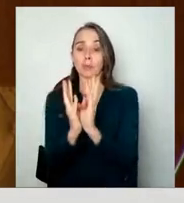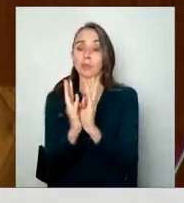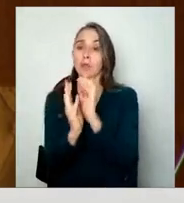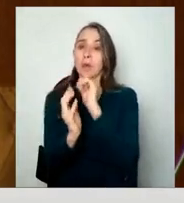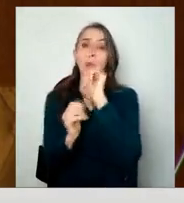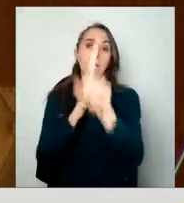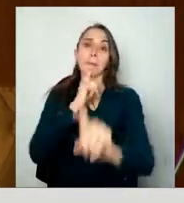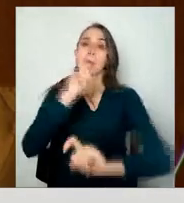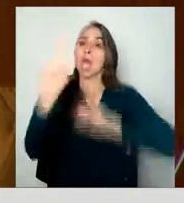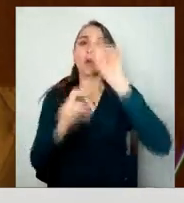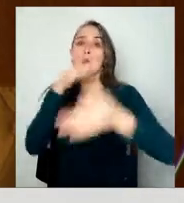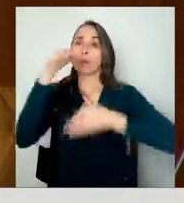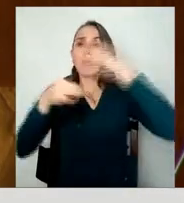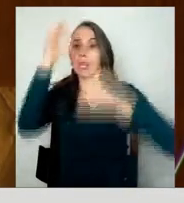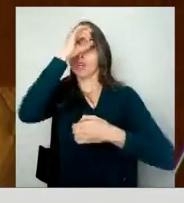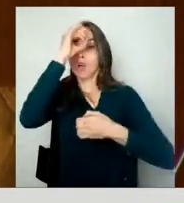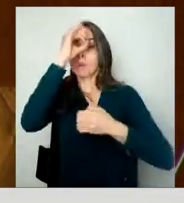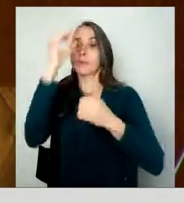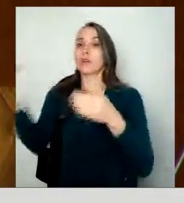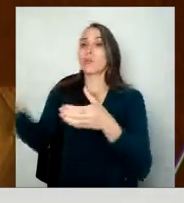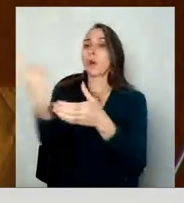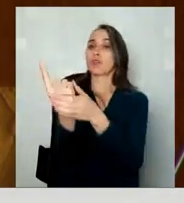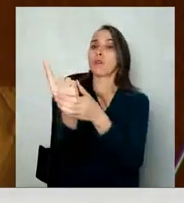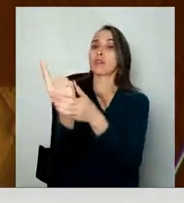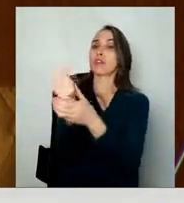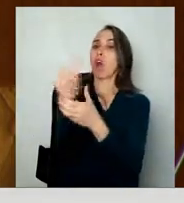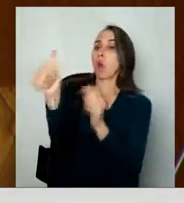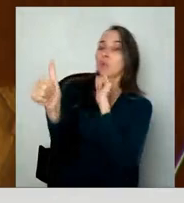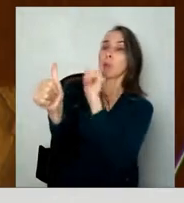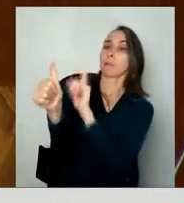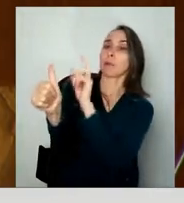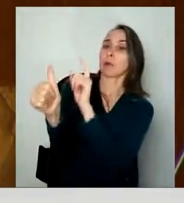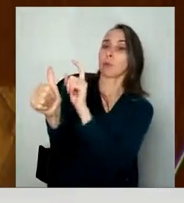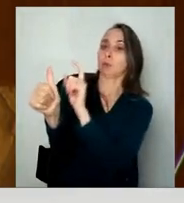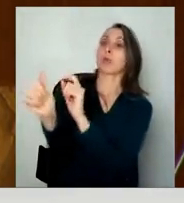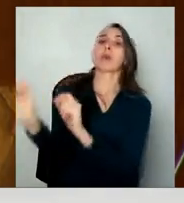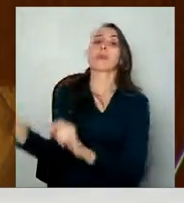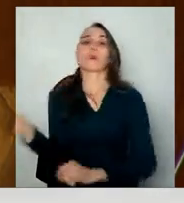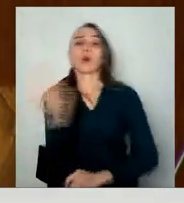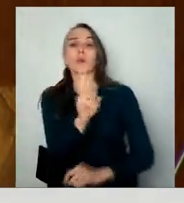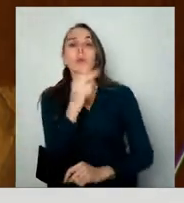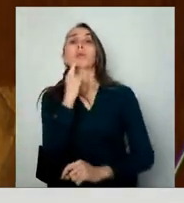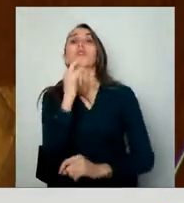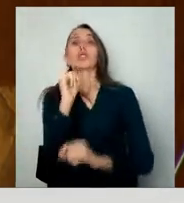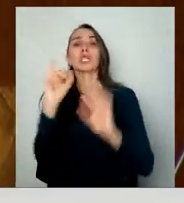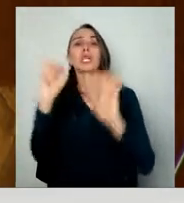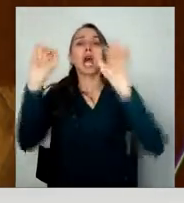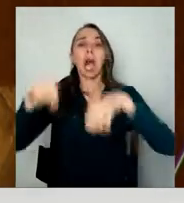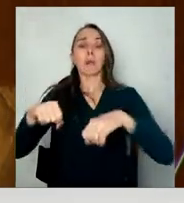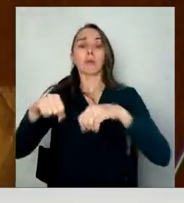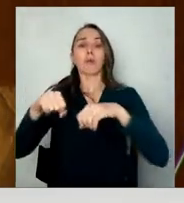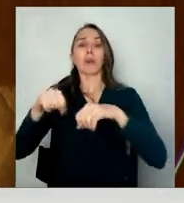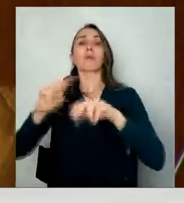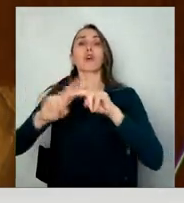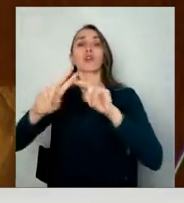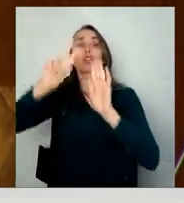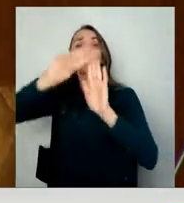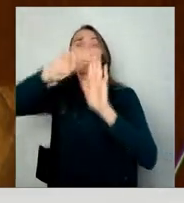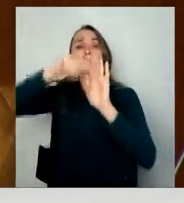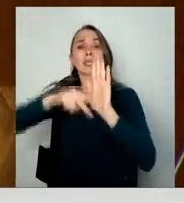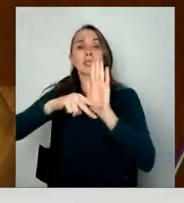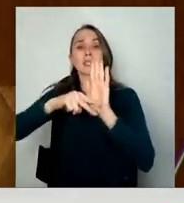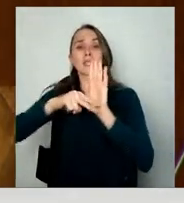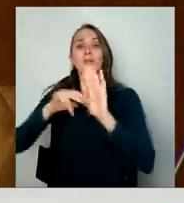a las autoridades presentes luego de lo cual se pronunciaron por aprobar el alcance de las enmiendas introducidas por el